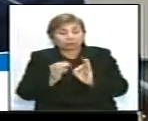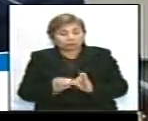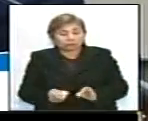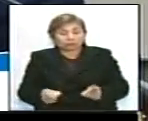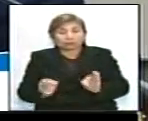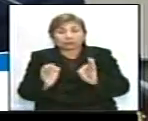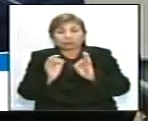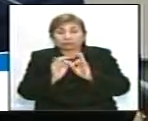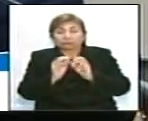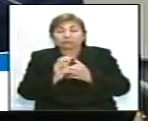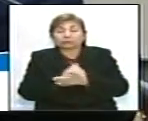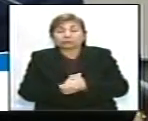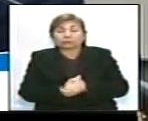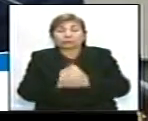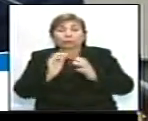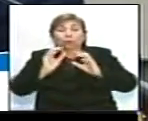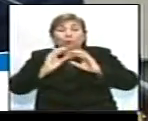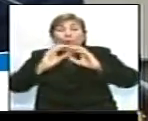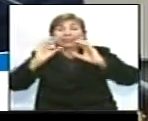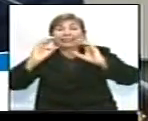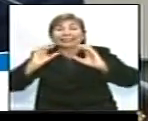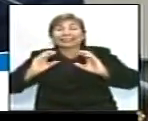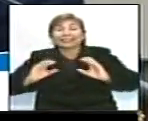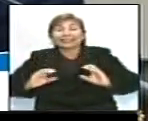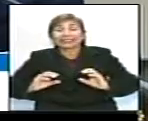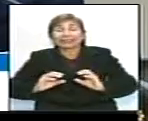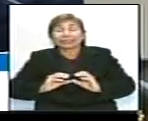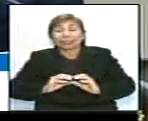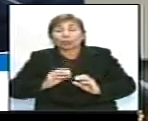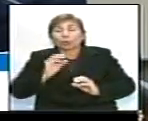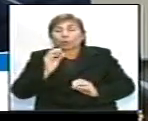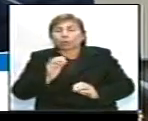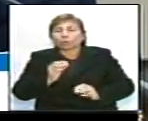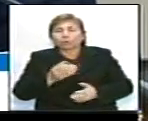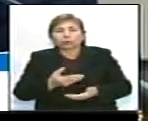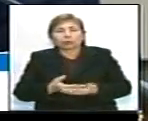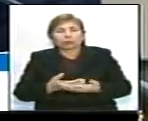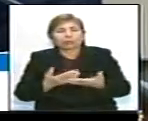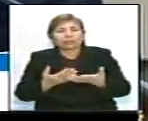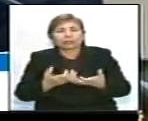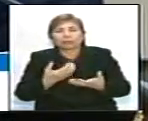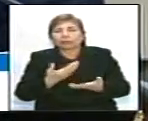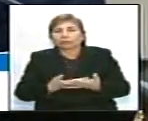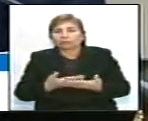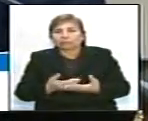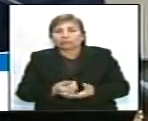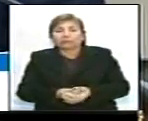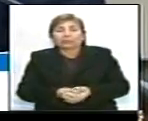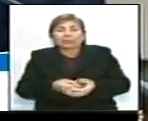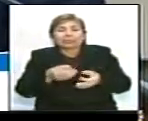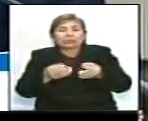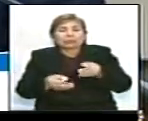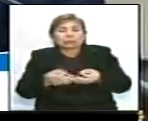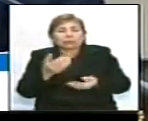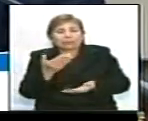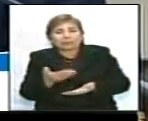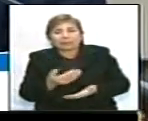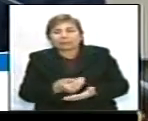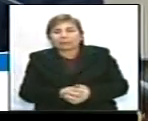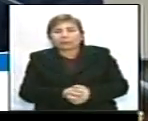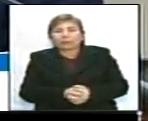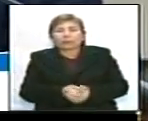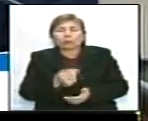importantes. La certificación de comercio justo es otro de los temas también que queremos promover, y justamente